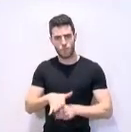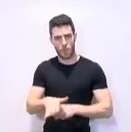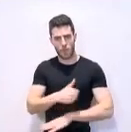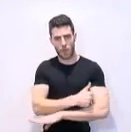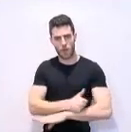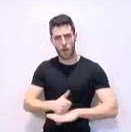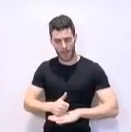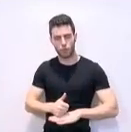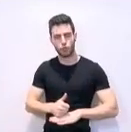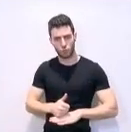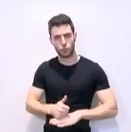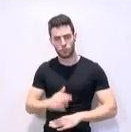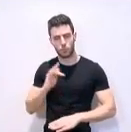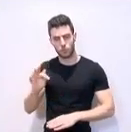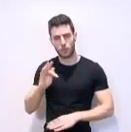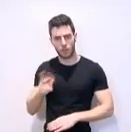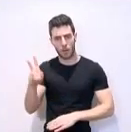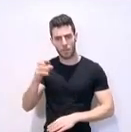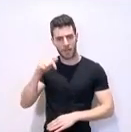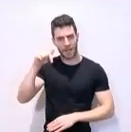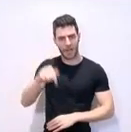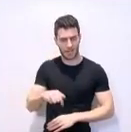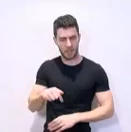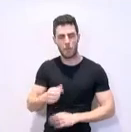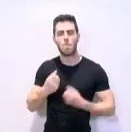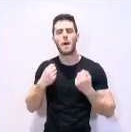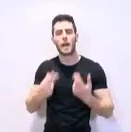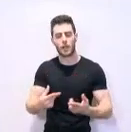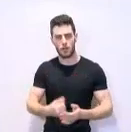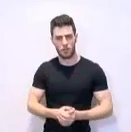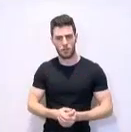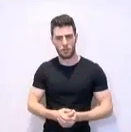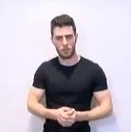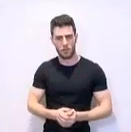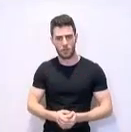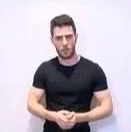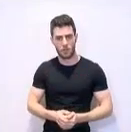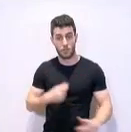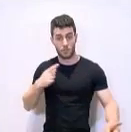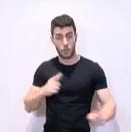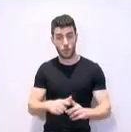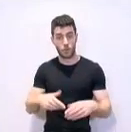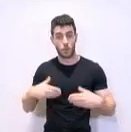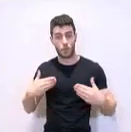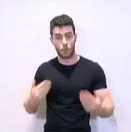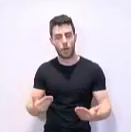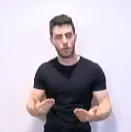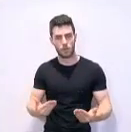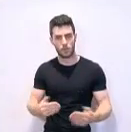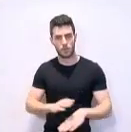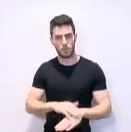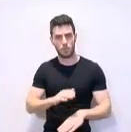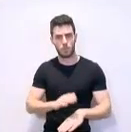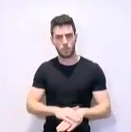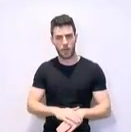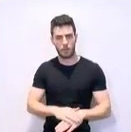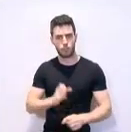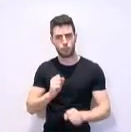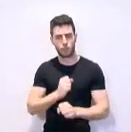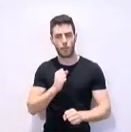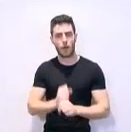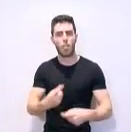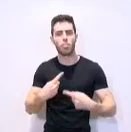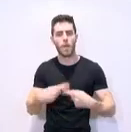¿A qué vinimos aquí? ¿A qué vinieron aquí? Vinimos a hacer las cosas de otra manera. Pues